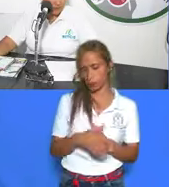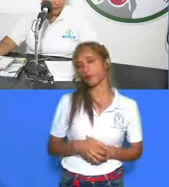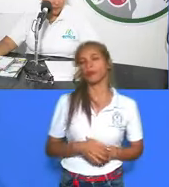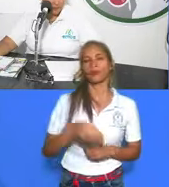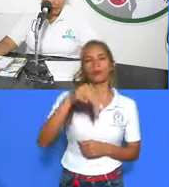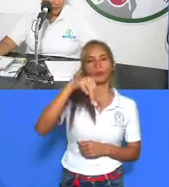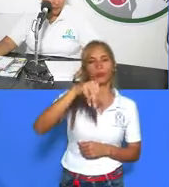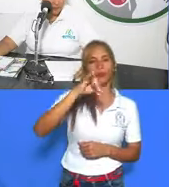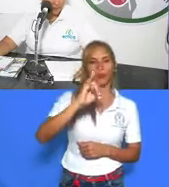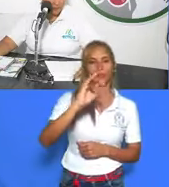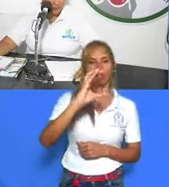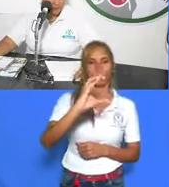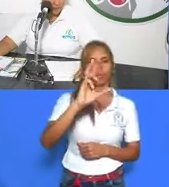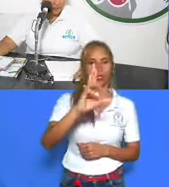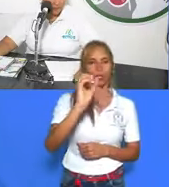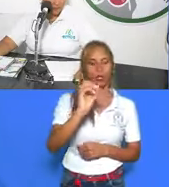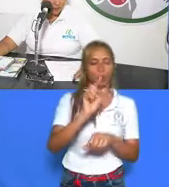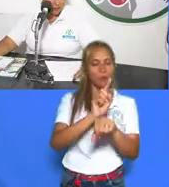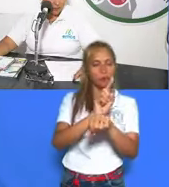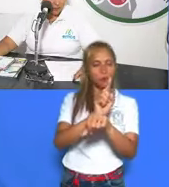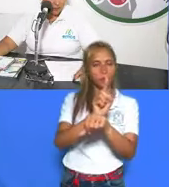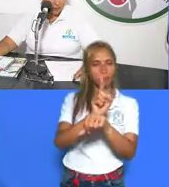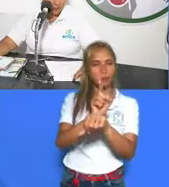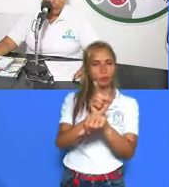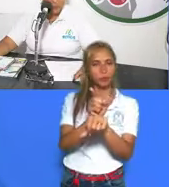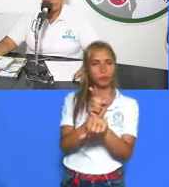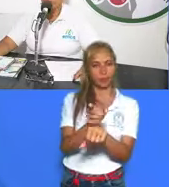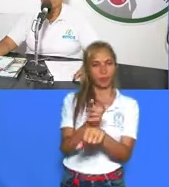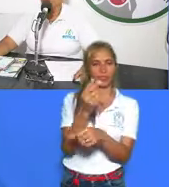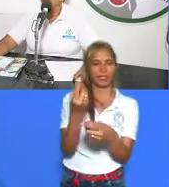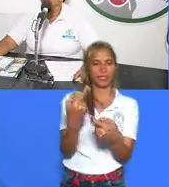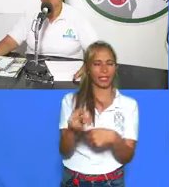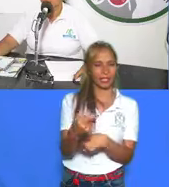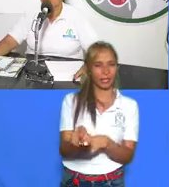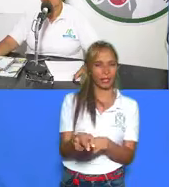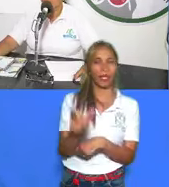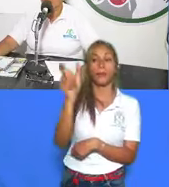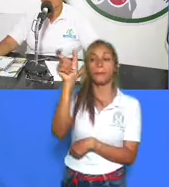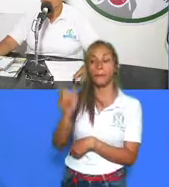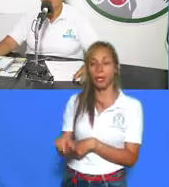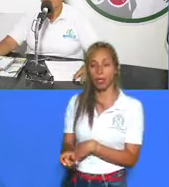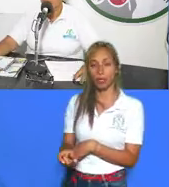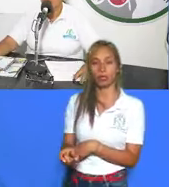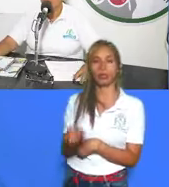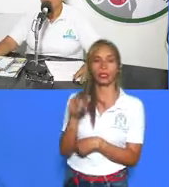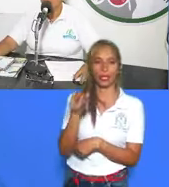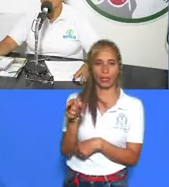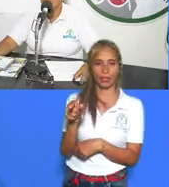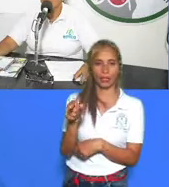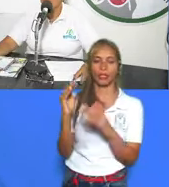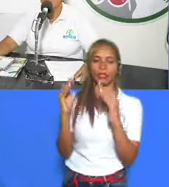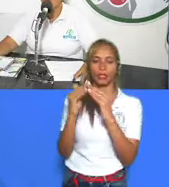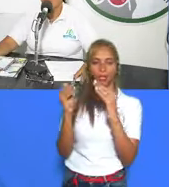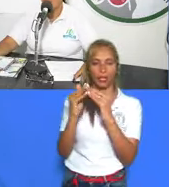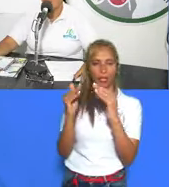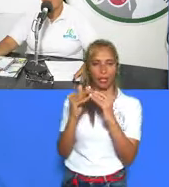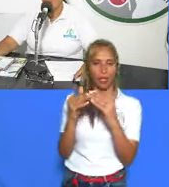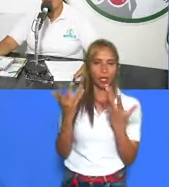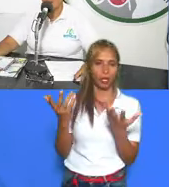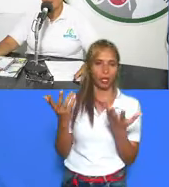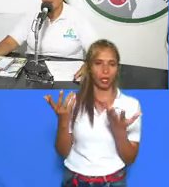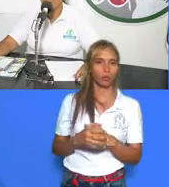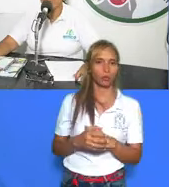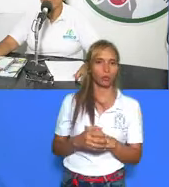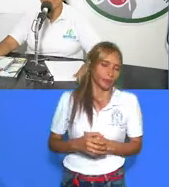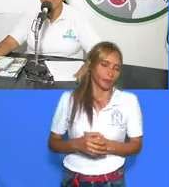consiste básicamente en que el usuario cuente con un medidor, un equipo de medición, lo que le llamamos